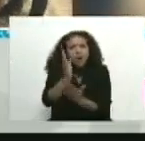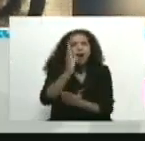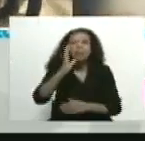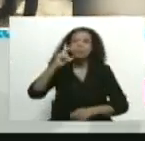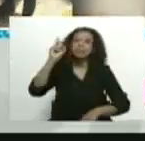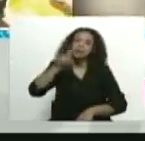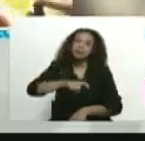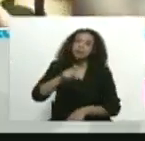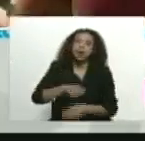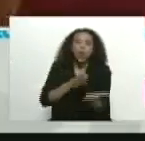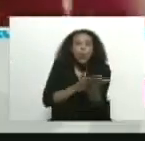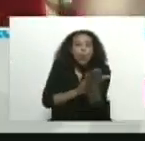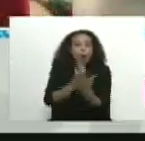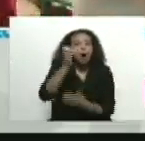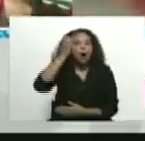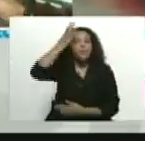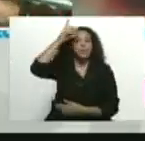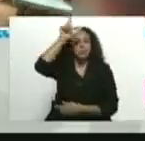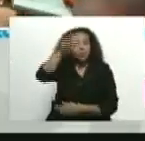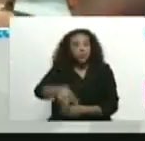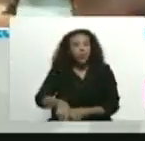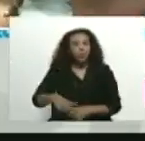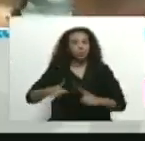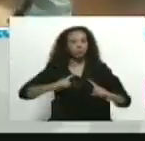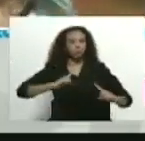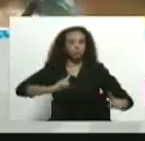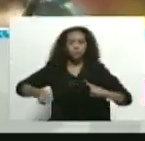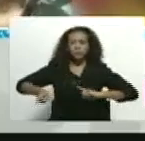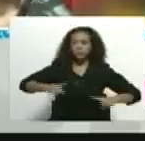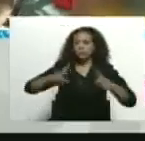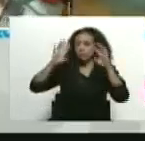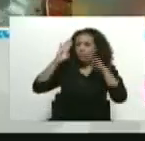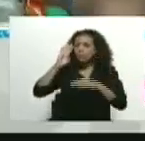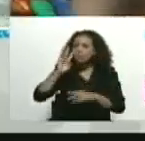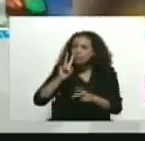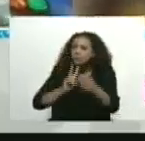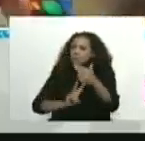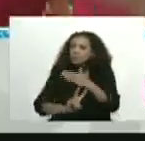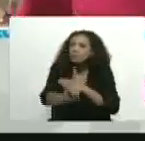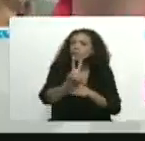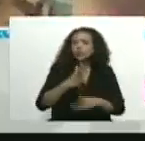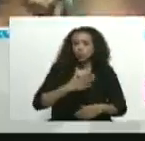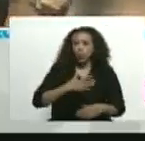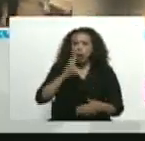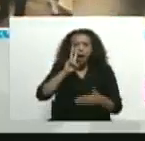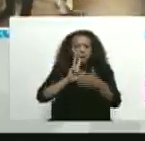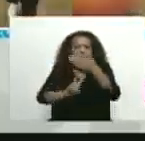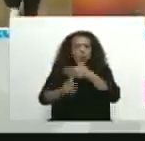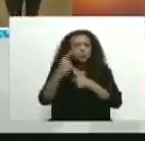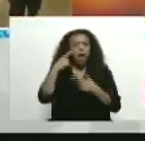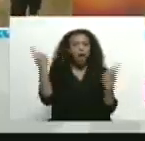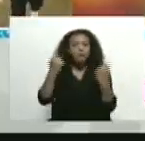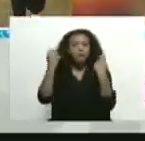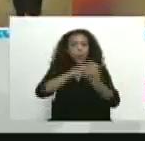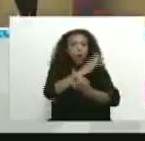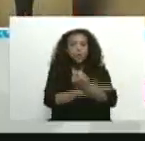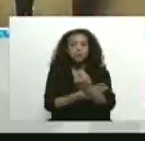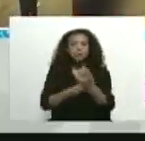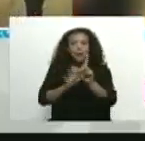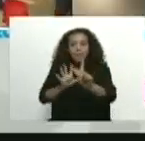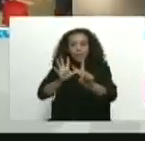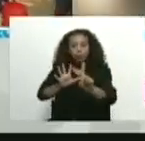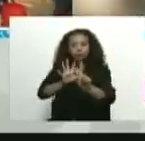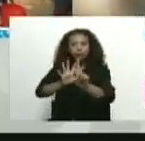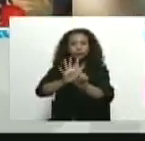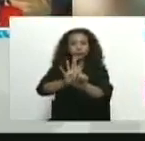camino. Usted tiene una gran capacidad de conducción, de una visión estratégica, y cuando uno ve la fuerza popular, esa energía